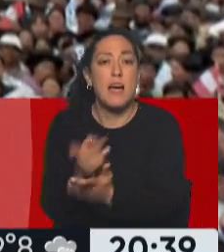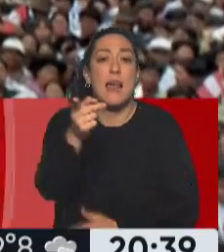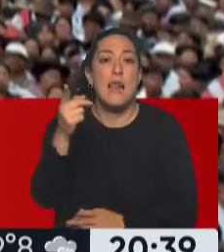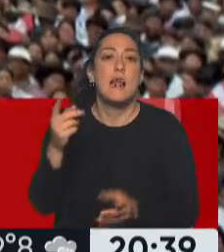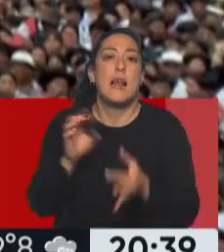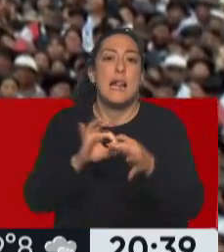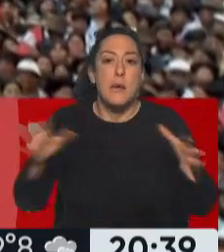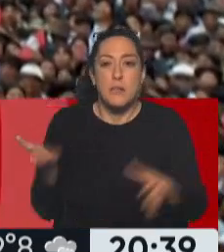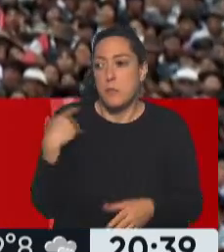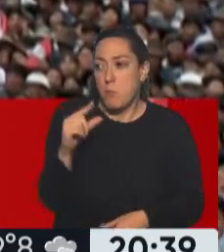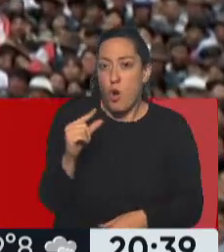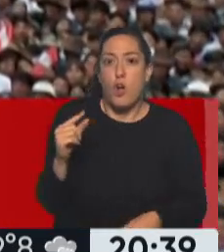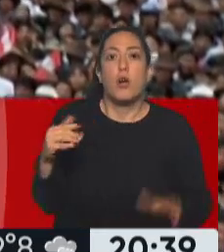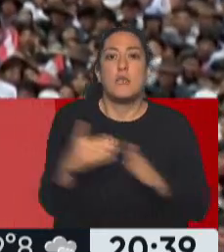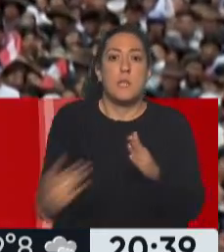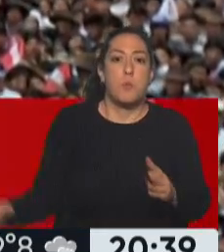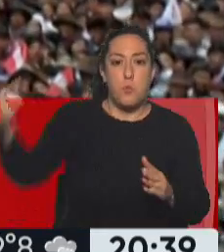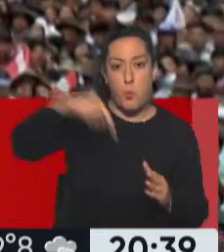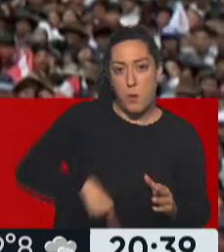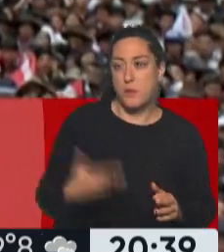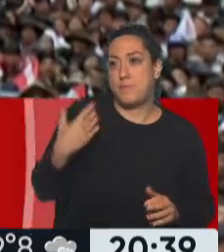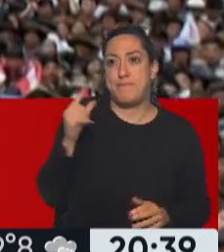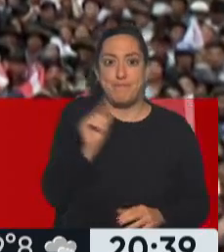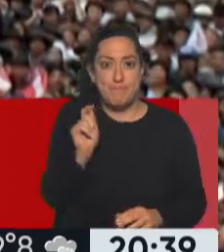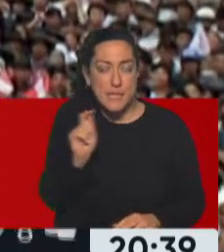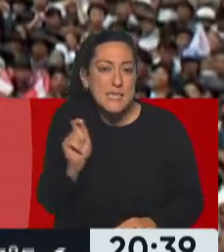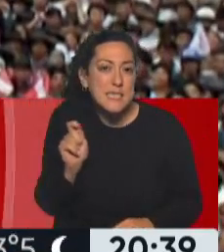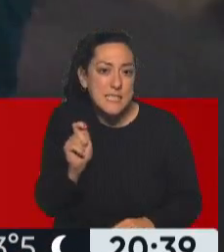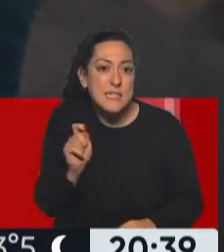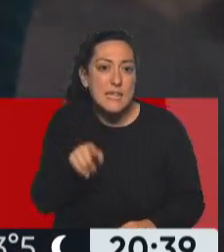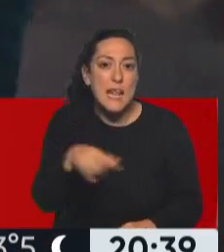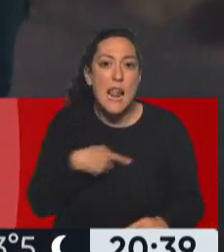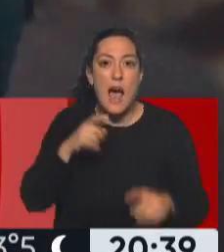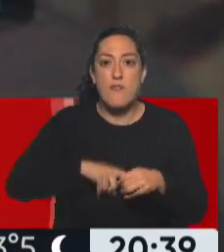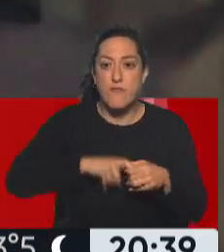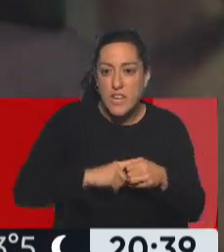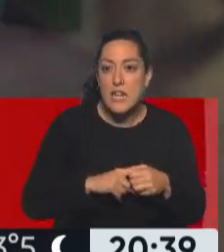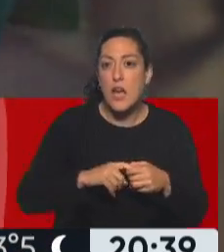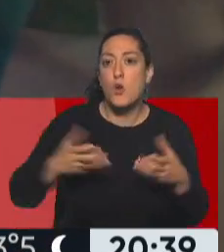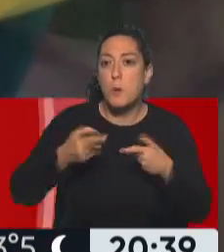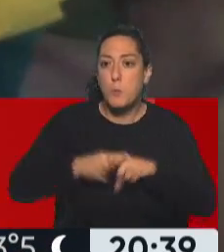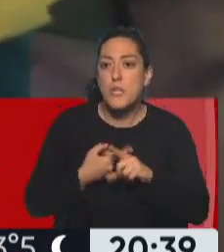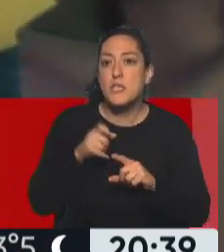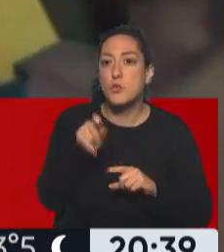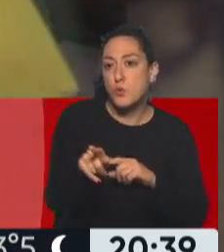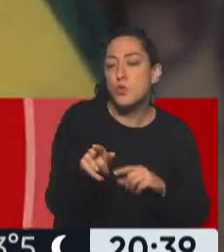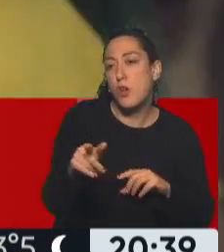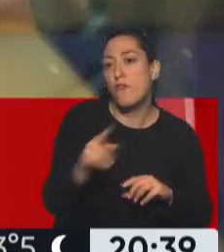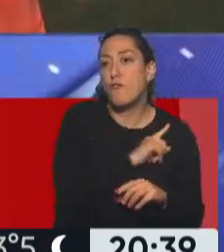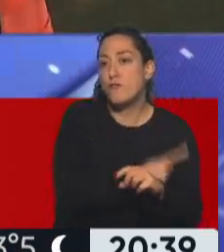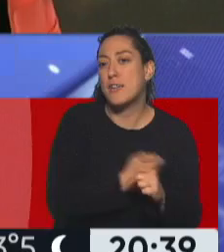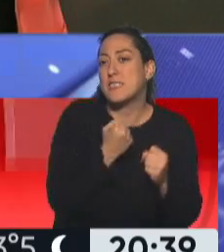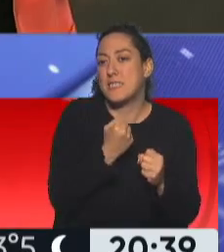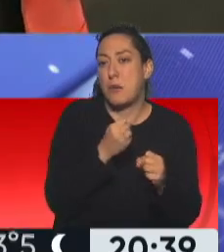Y recordemos también que hace apenas unos meses, un par de meses, se había afiliado al partido de su hija, Fuerza Popular, y